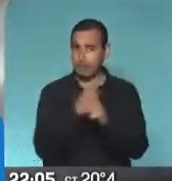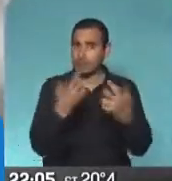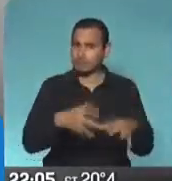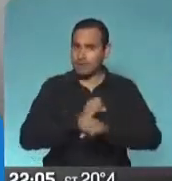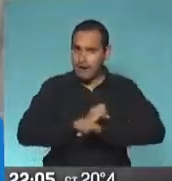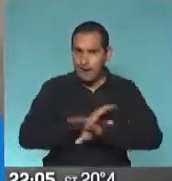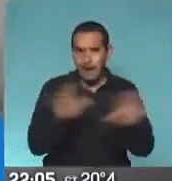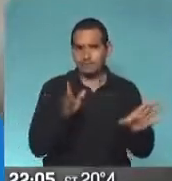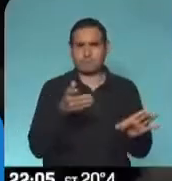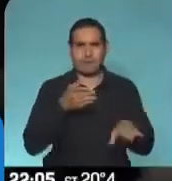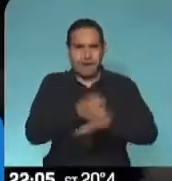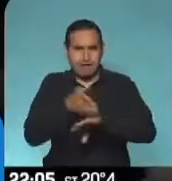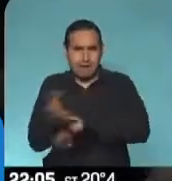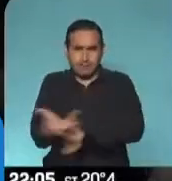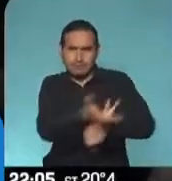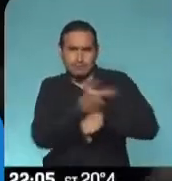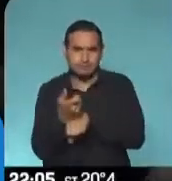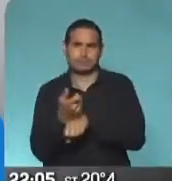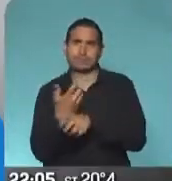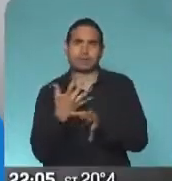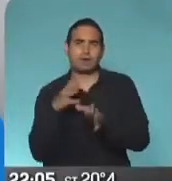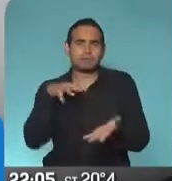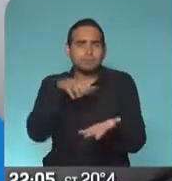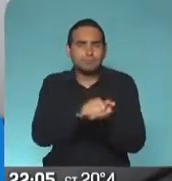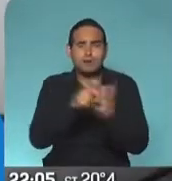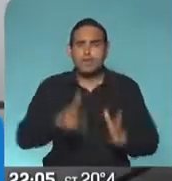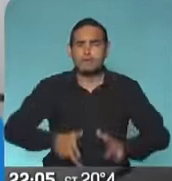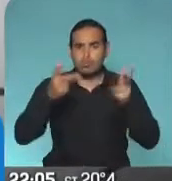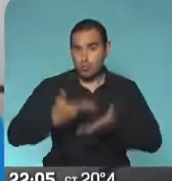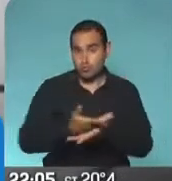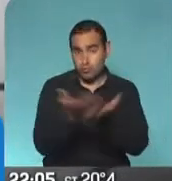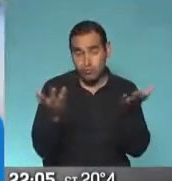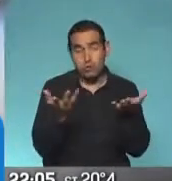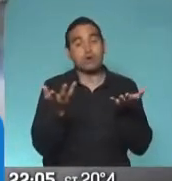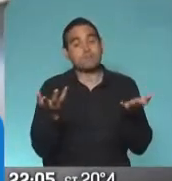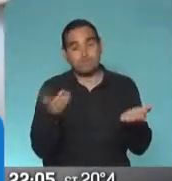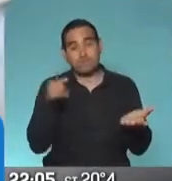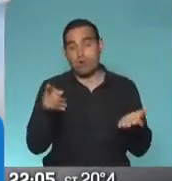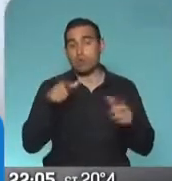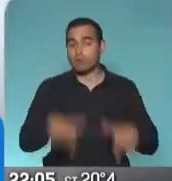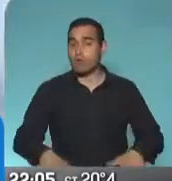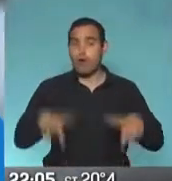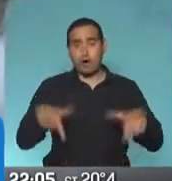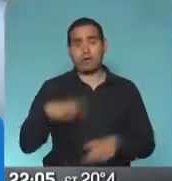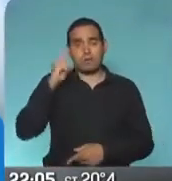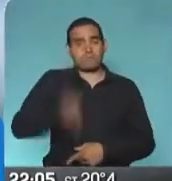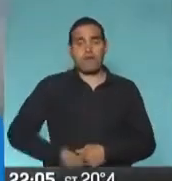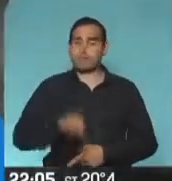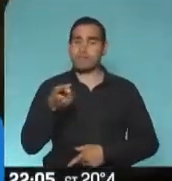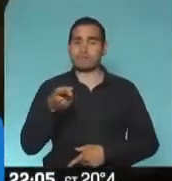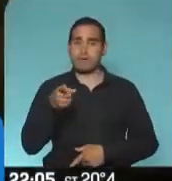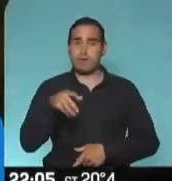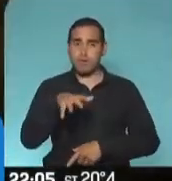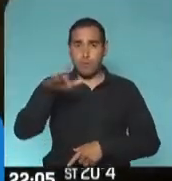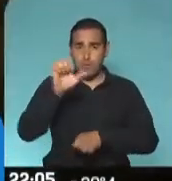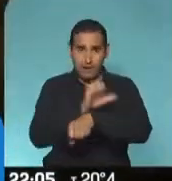ellos saqueos, atentados y toma de edificios públicos, motivo por el cual Moreno decretó el estado de excepción en todo el